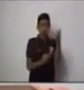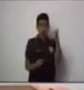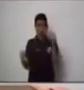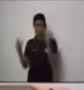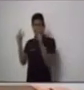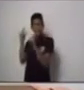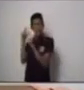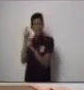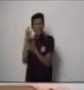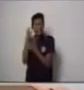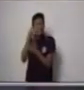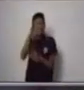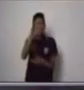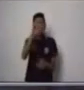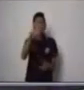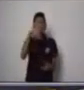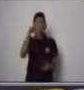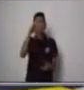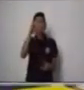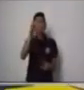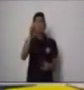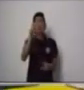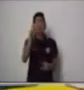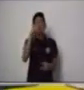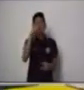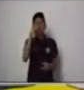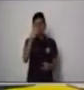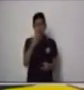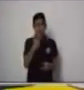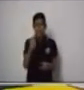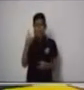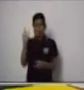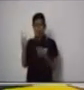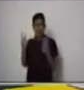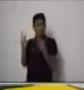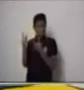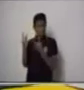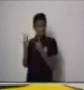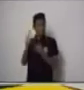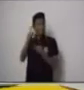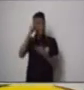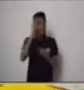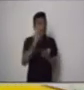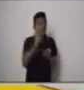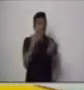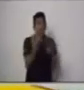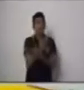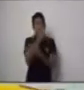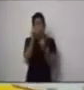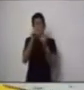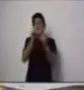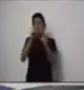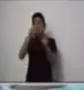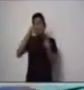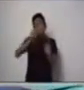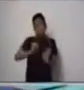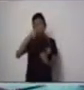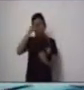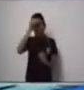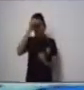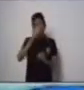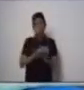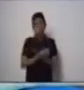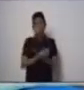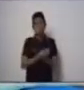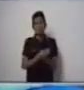palabras compuestas. Estas son entonces las nuevas palabras que vamos a formar.